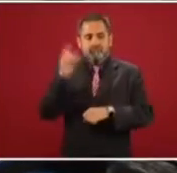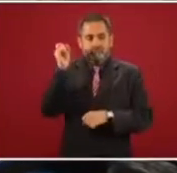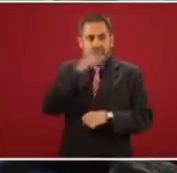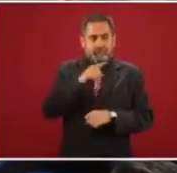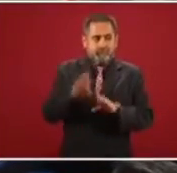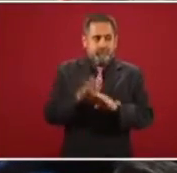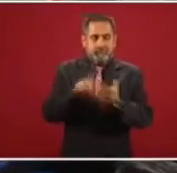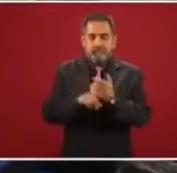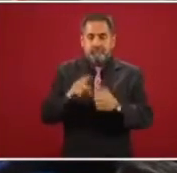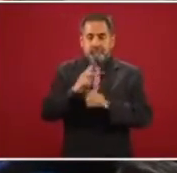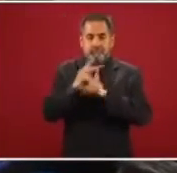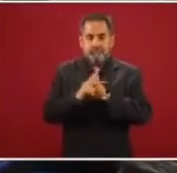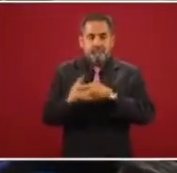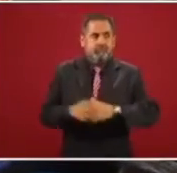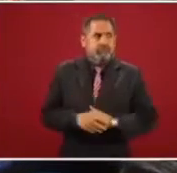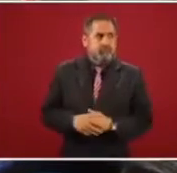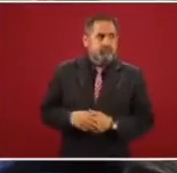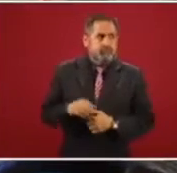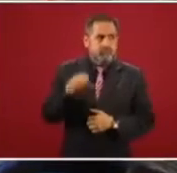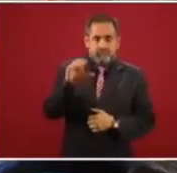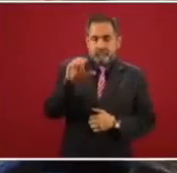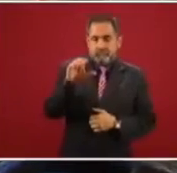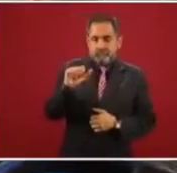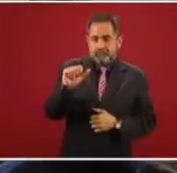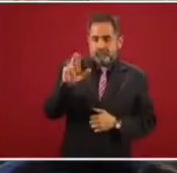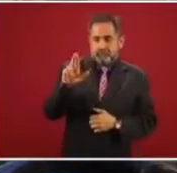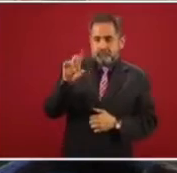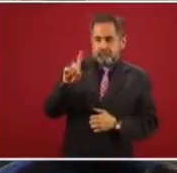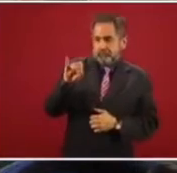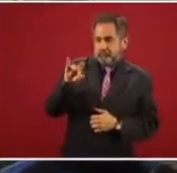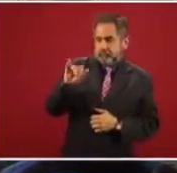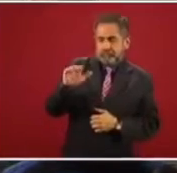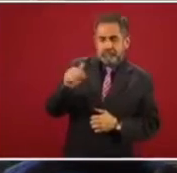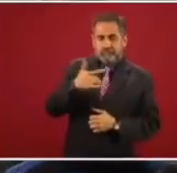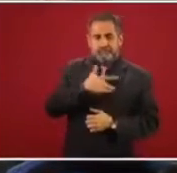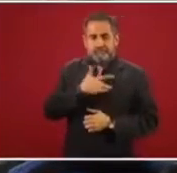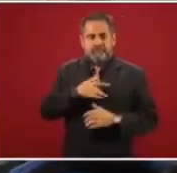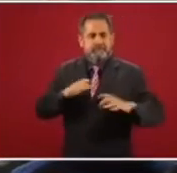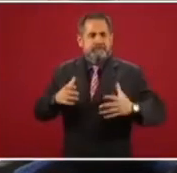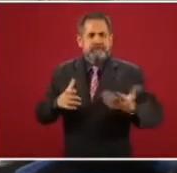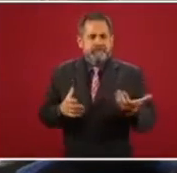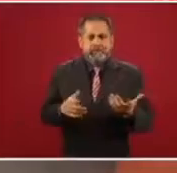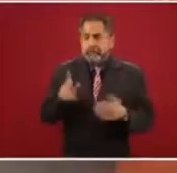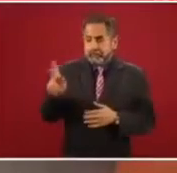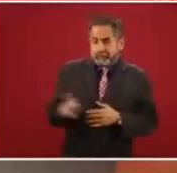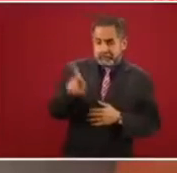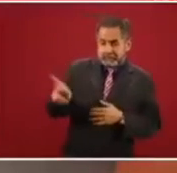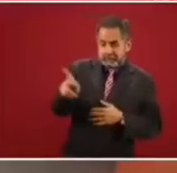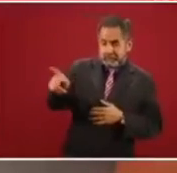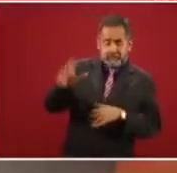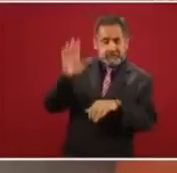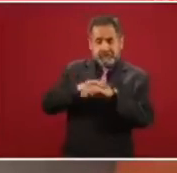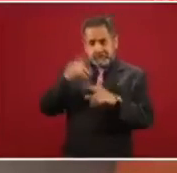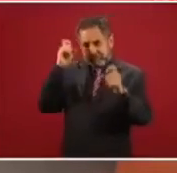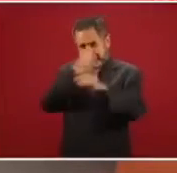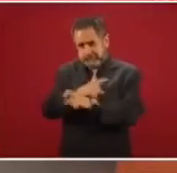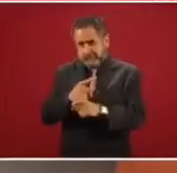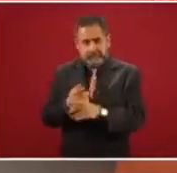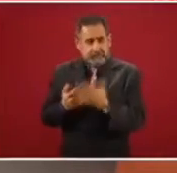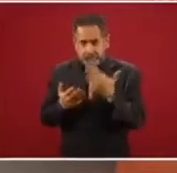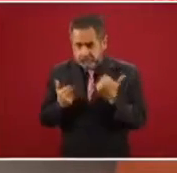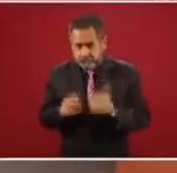encontrar en el país que es cardiología y más difícil es encontrar en las zonas rurales en donde no se puede tener una práctica privada